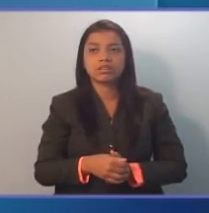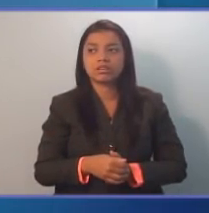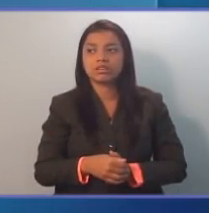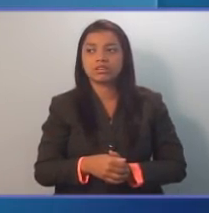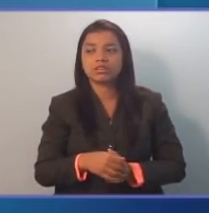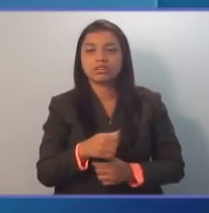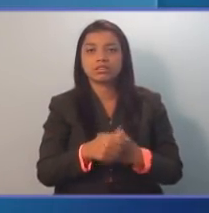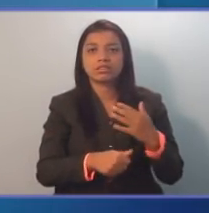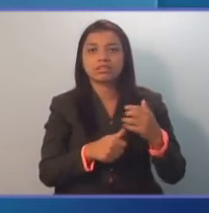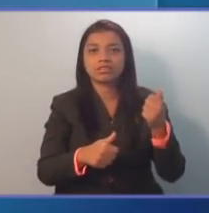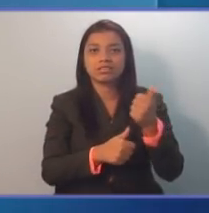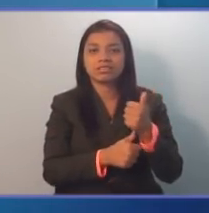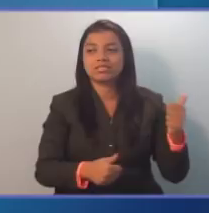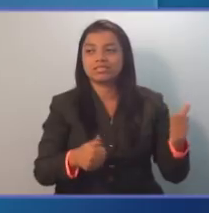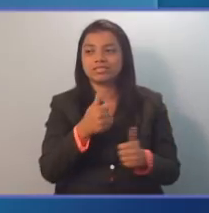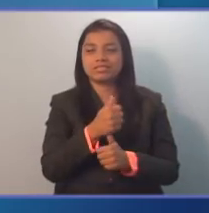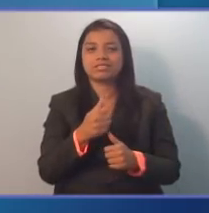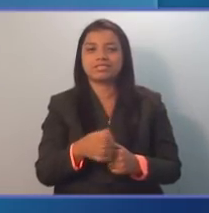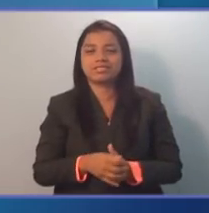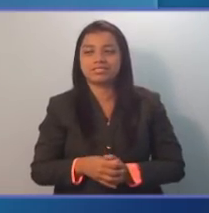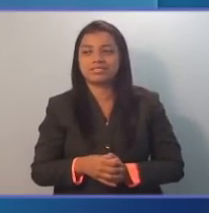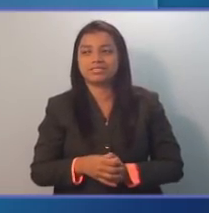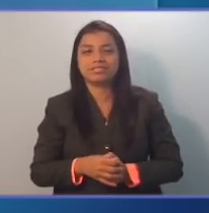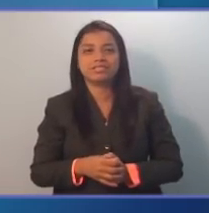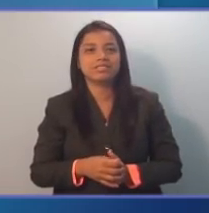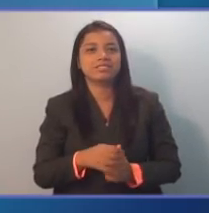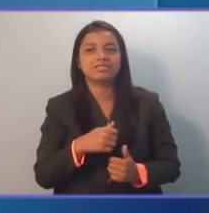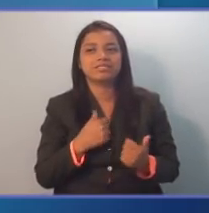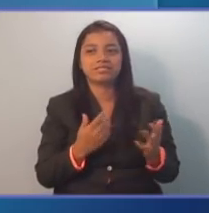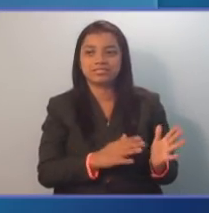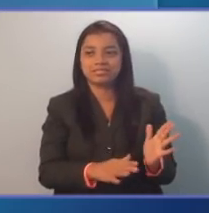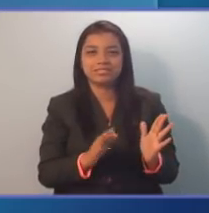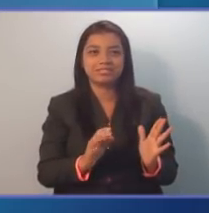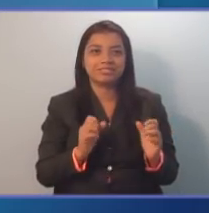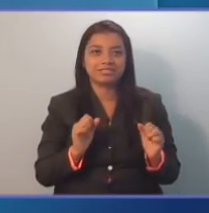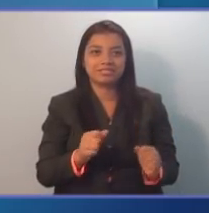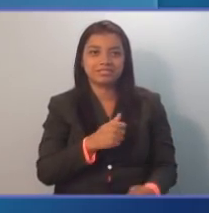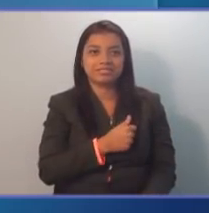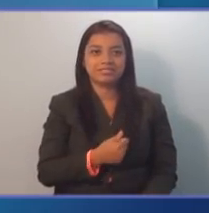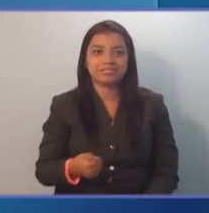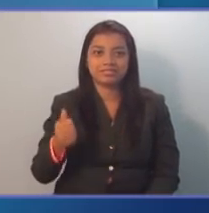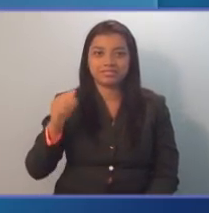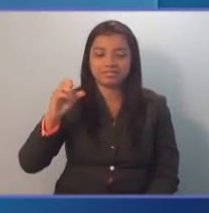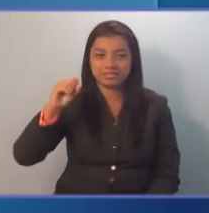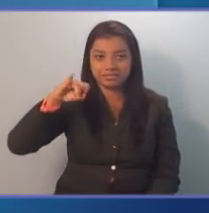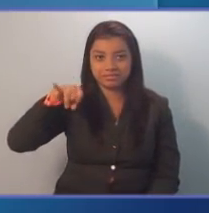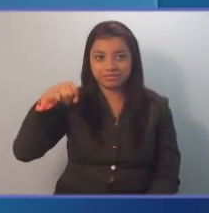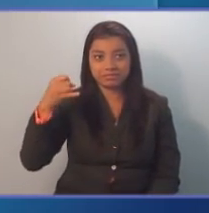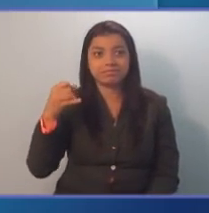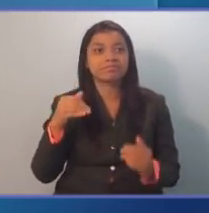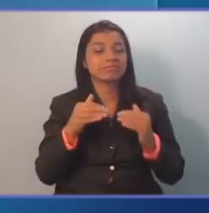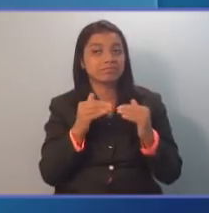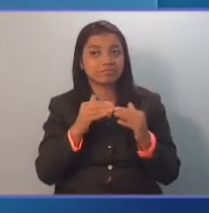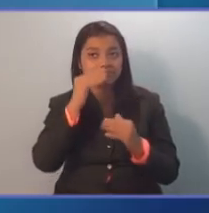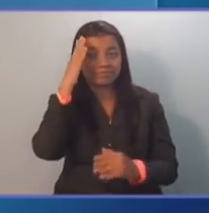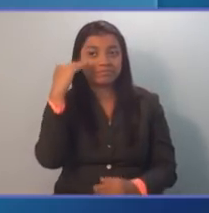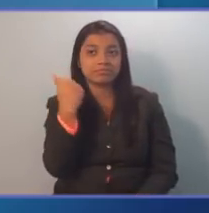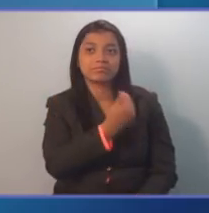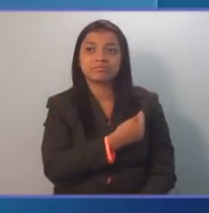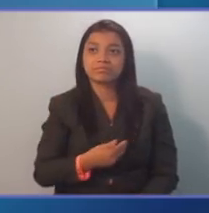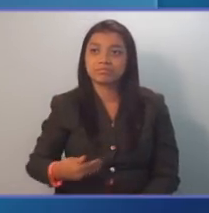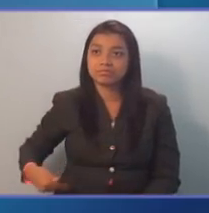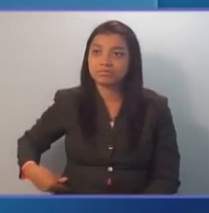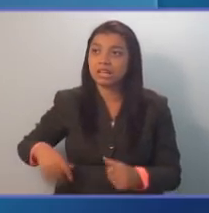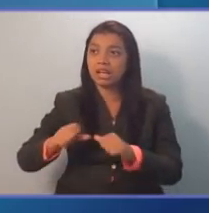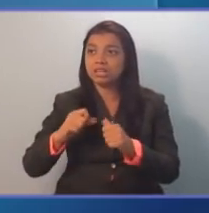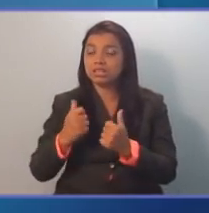magistrada suplente de la Cámara de la Segunda Sección del Centro y magistrada suplente de la Corte Suprema de Justicia, así como también presidenta de la Asociación de Abogados de El